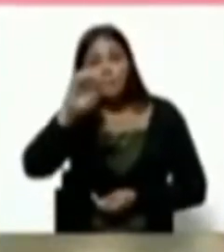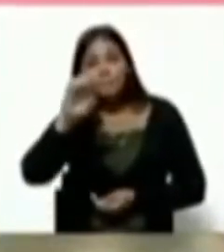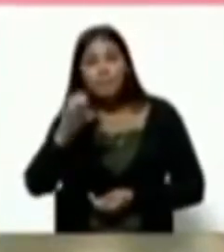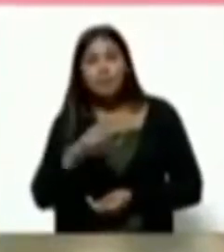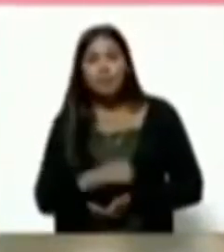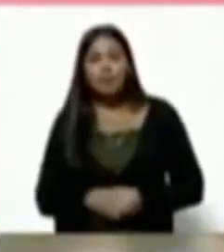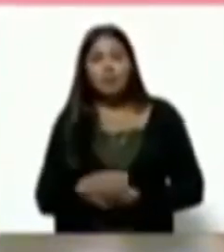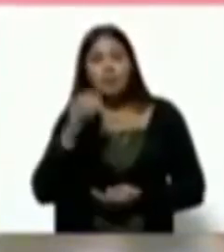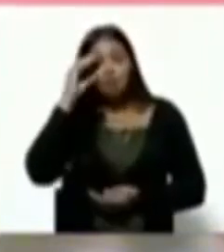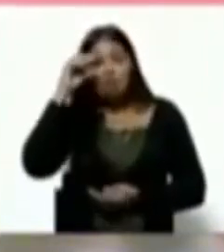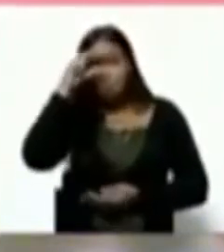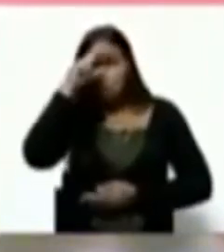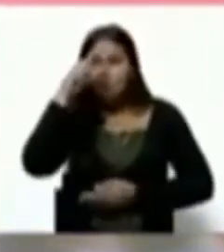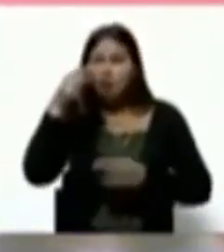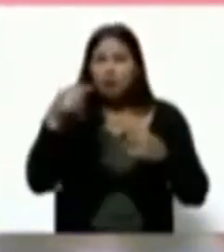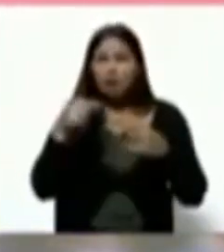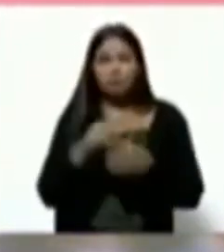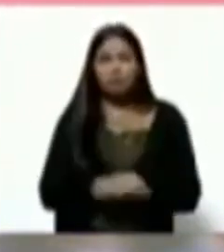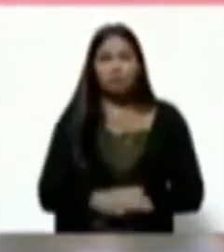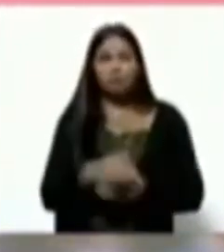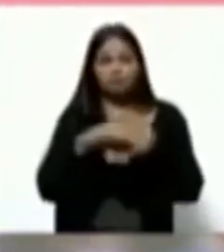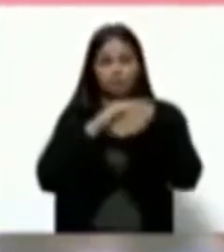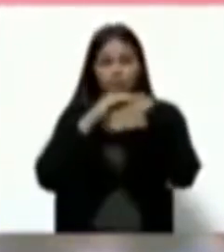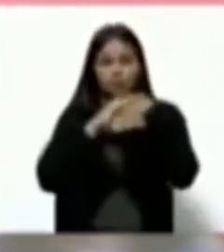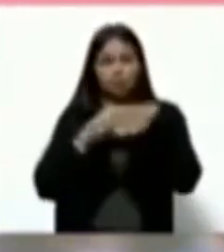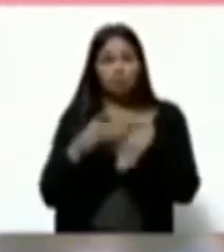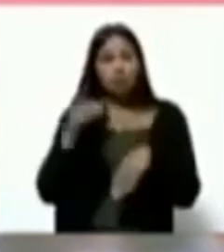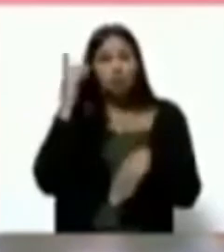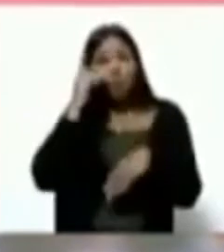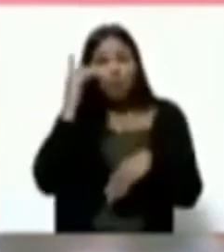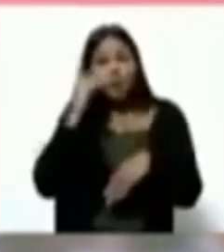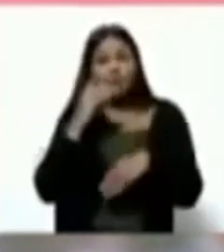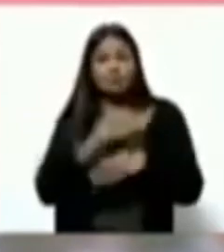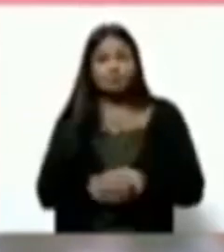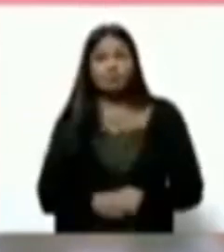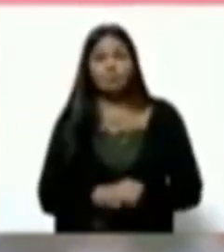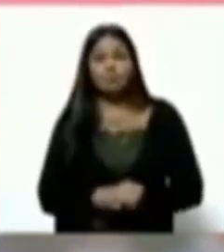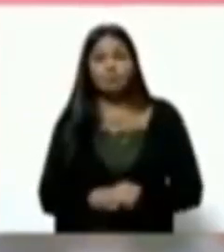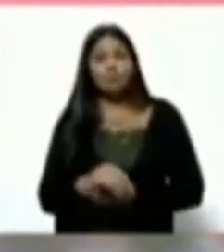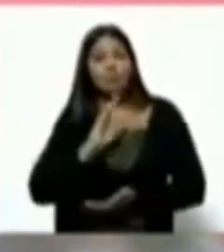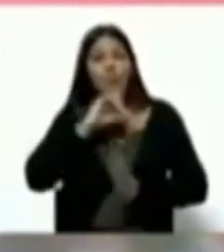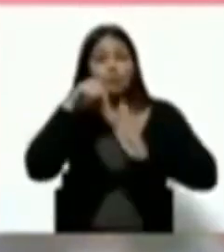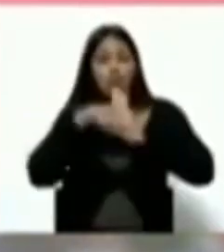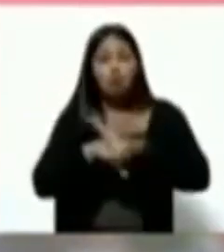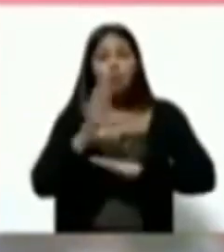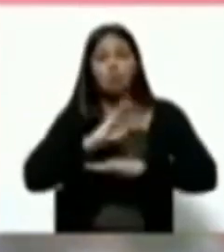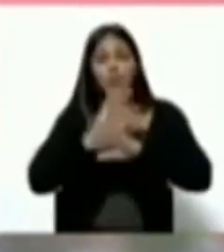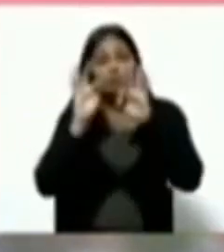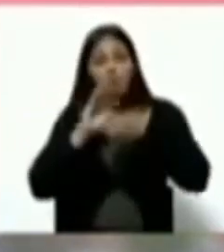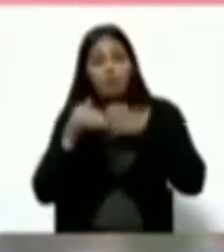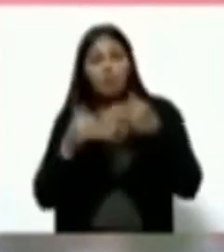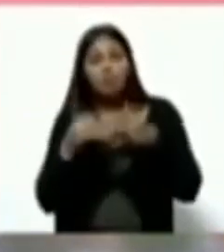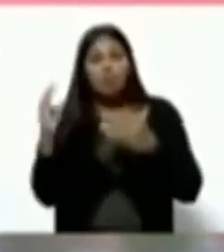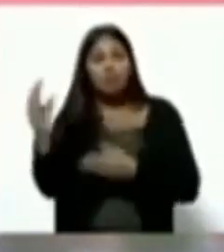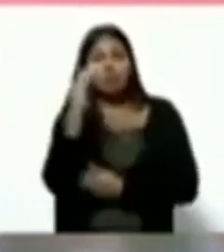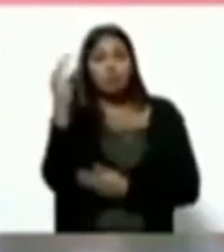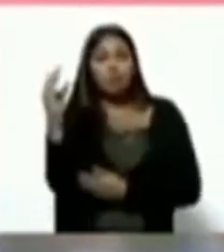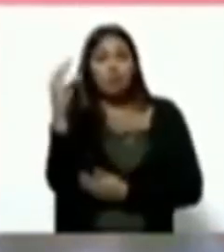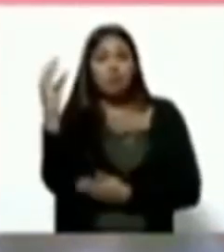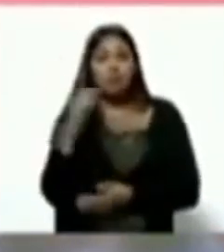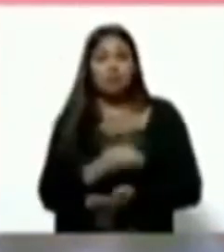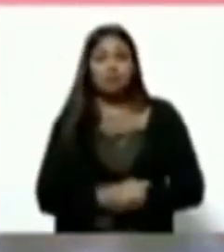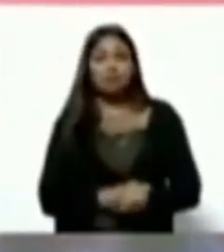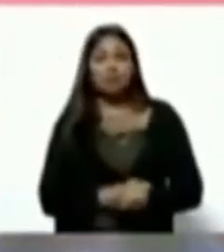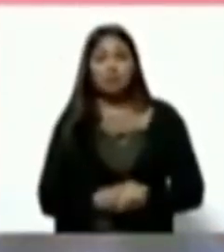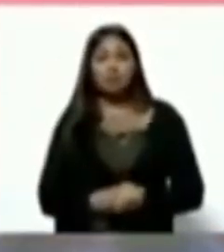Uribe-Duque, que han hecho tanto daño al interior de Colombia, al exterior de Colombia y en particular al